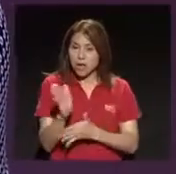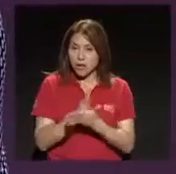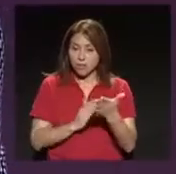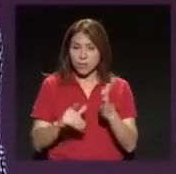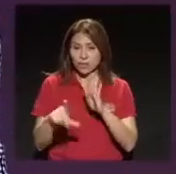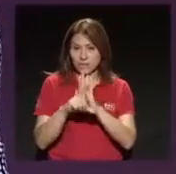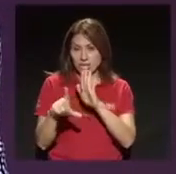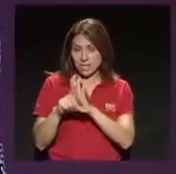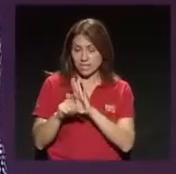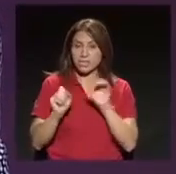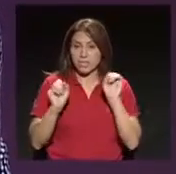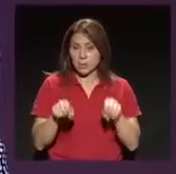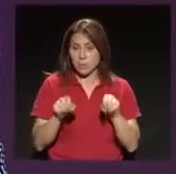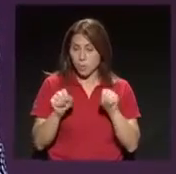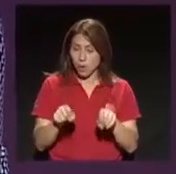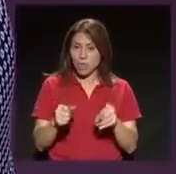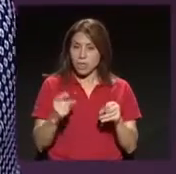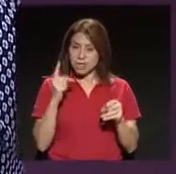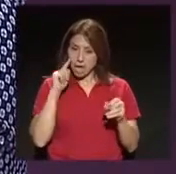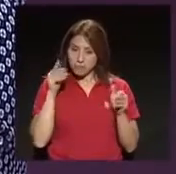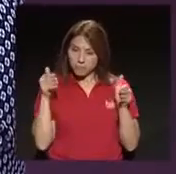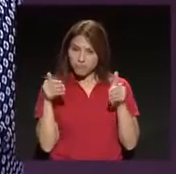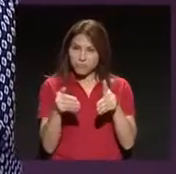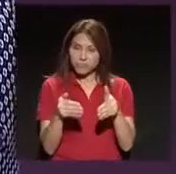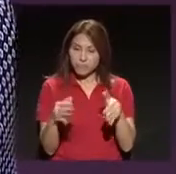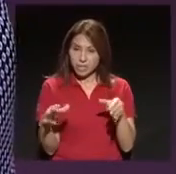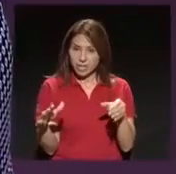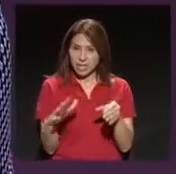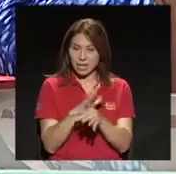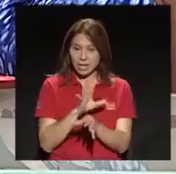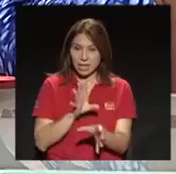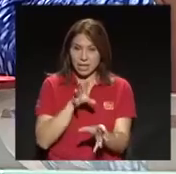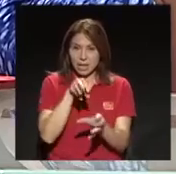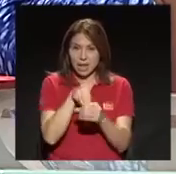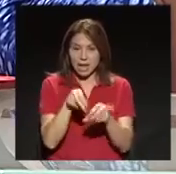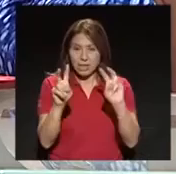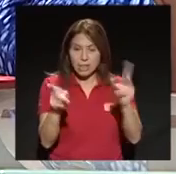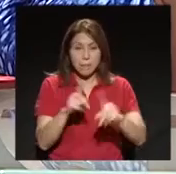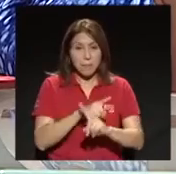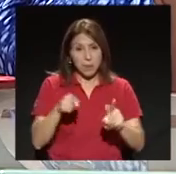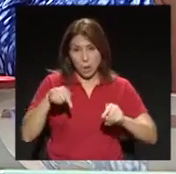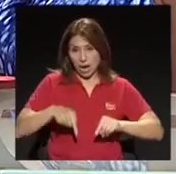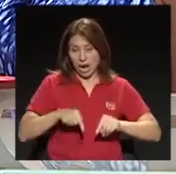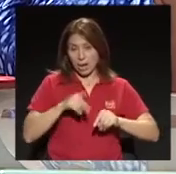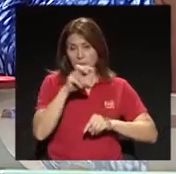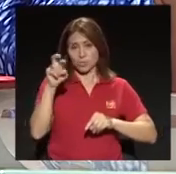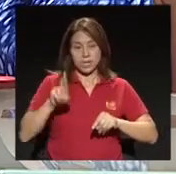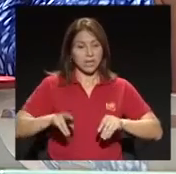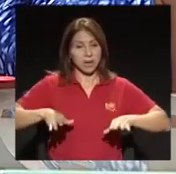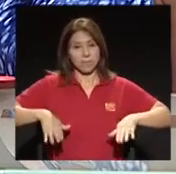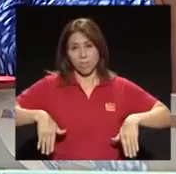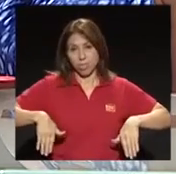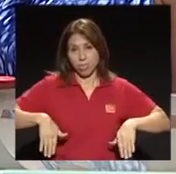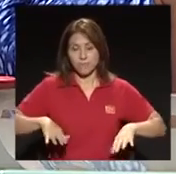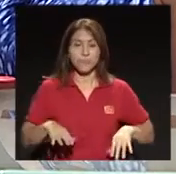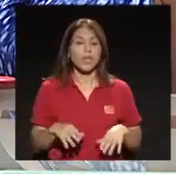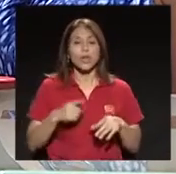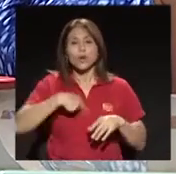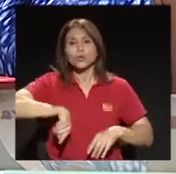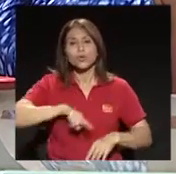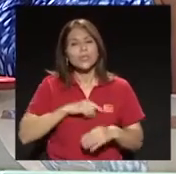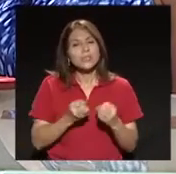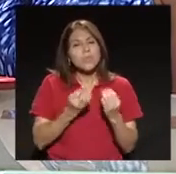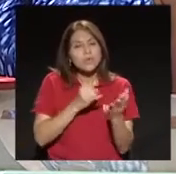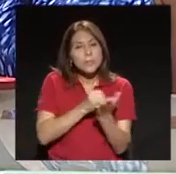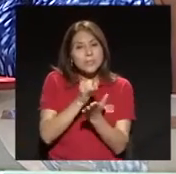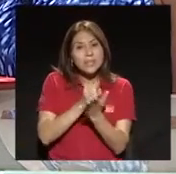este tema, pero todavía en nuestro país no se ha integrado. Entonces, hacemos mucha investigación, por ejemplo, somos